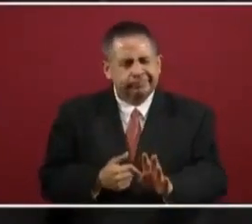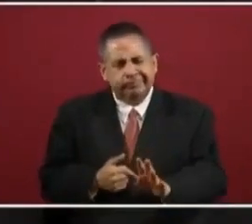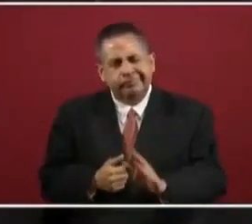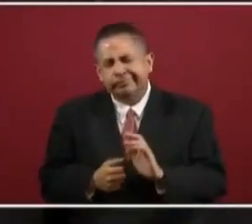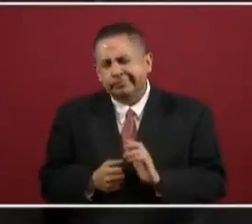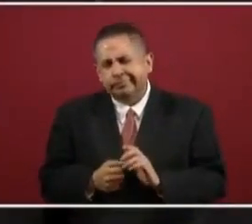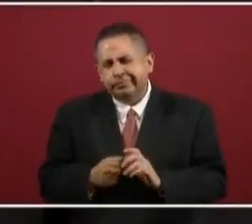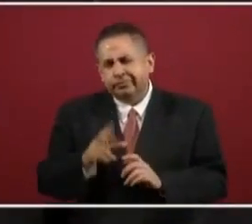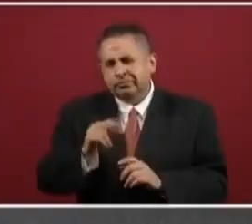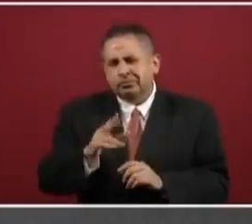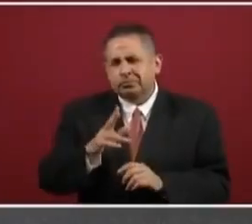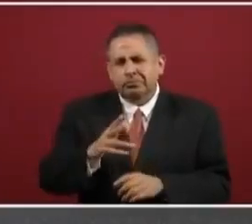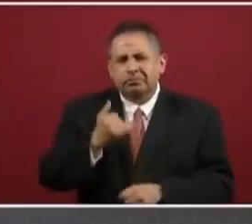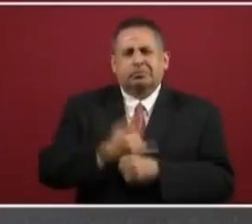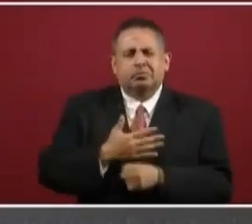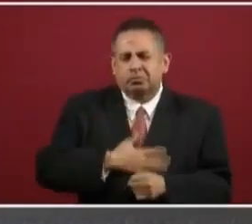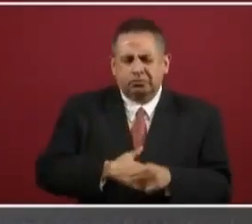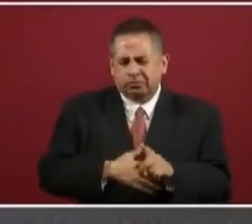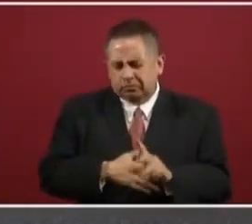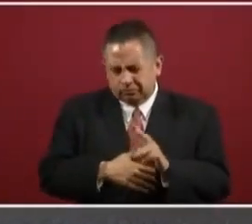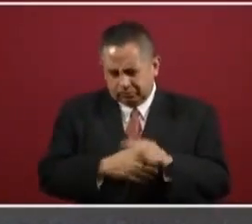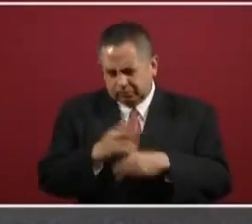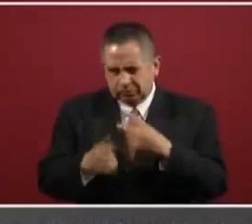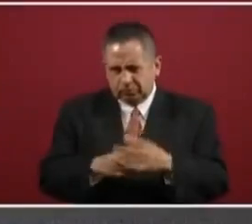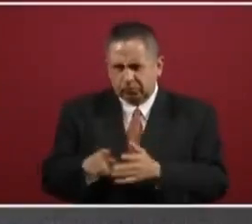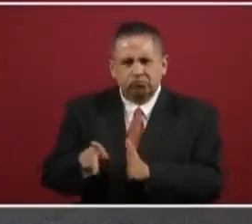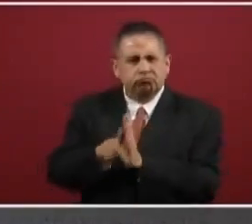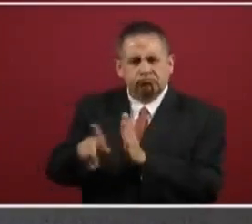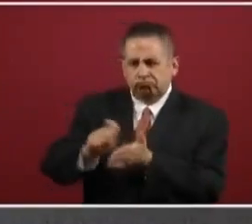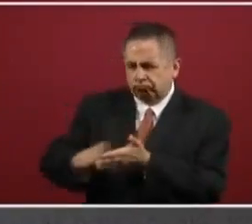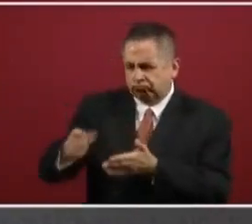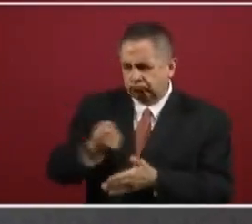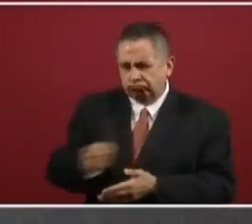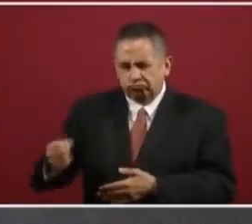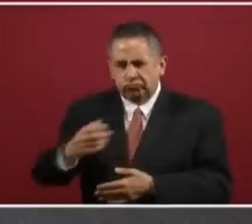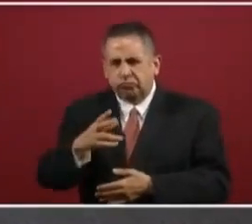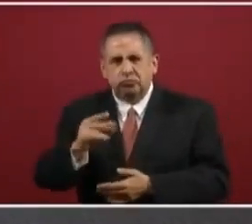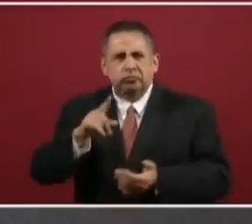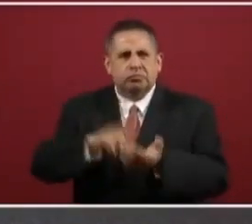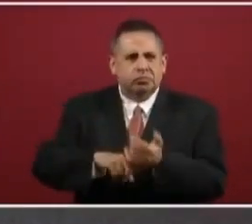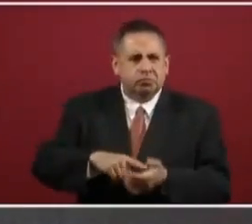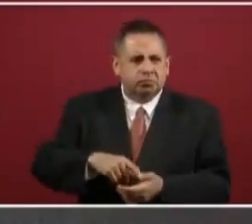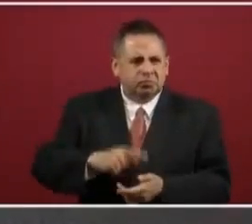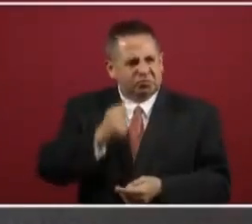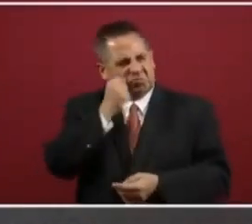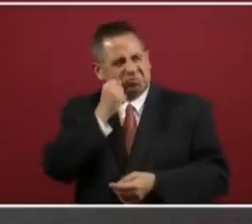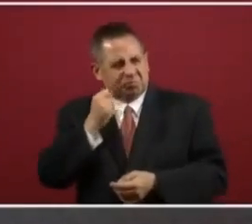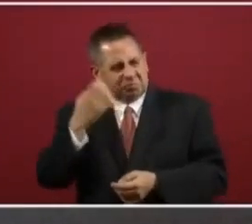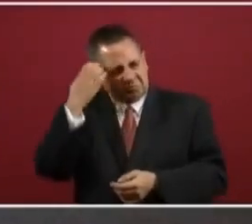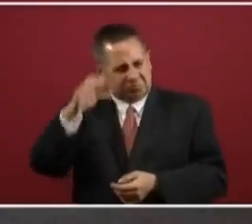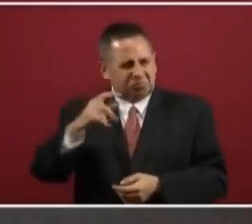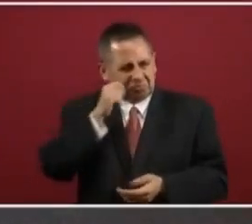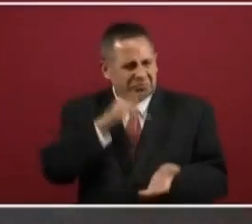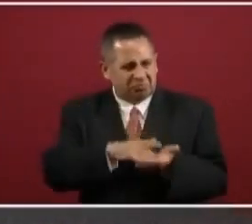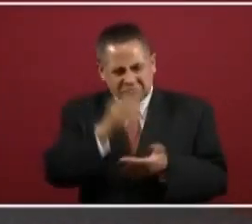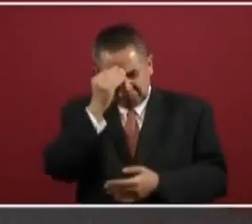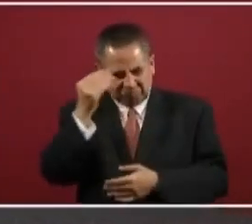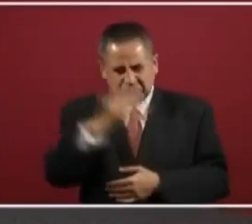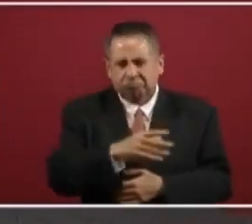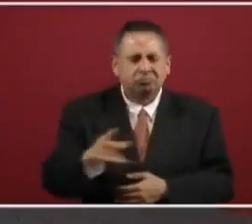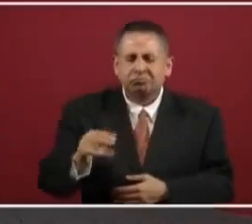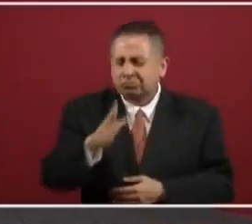no se cometen injusticias un buen periodista no es capaz de cometer una